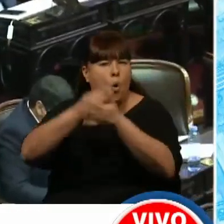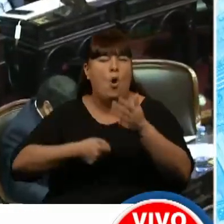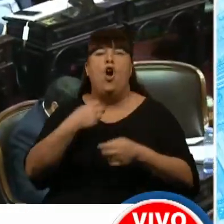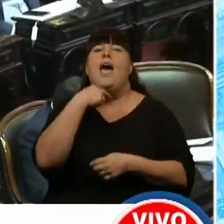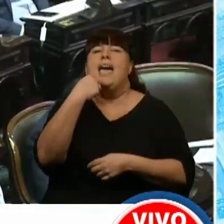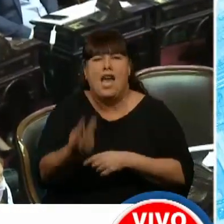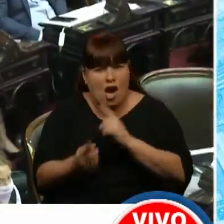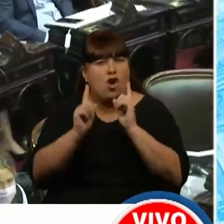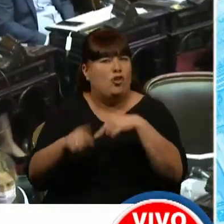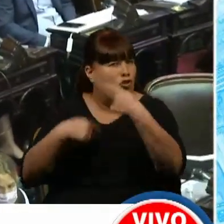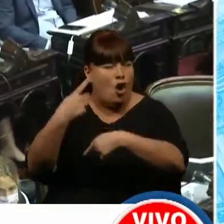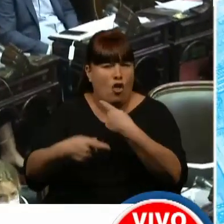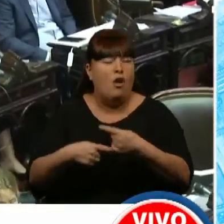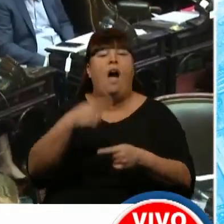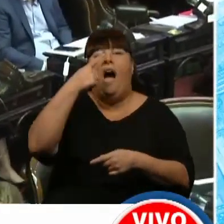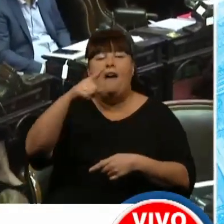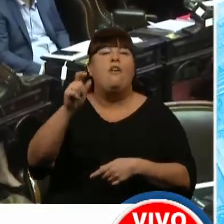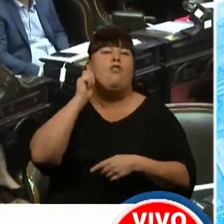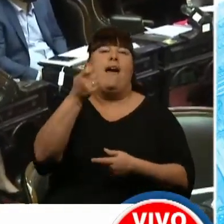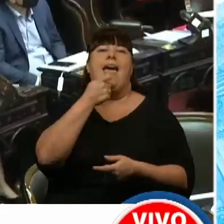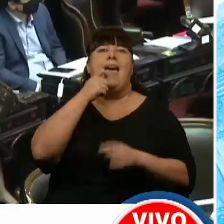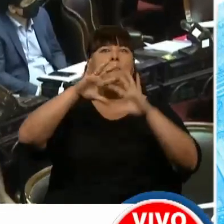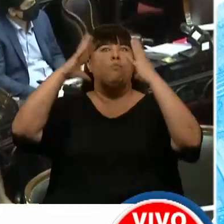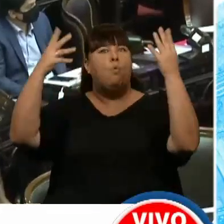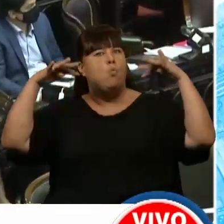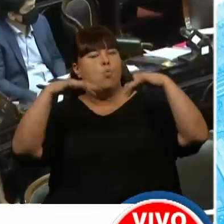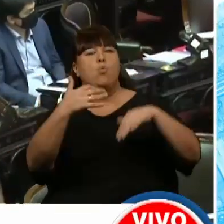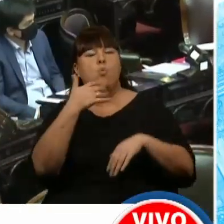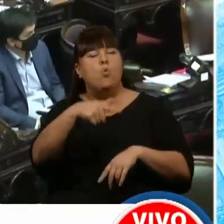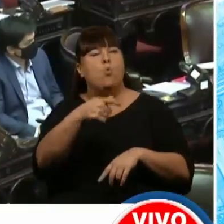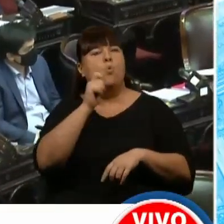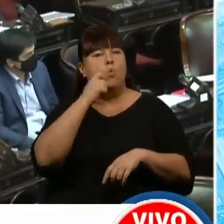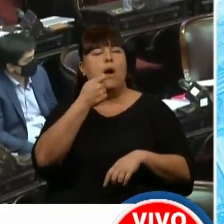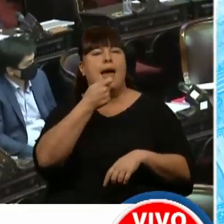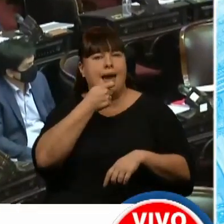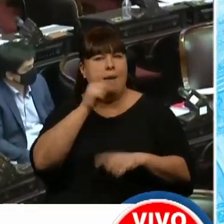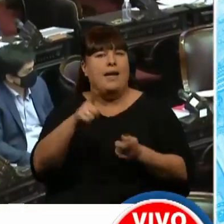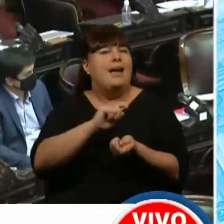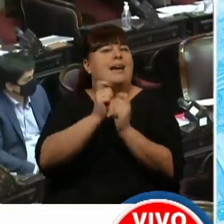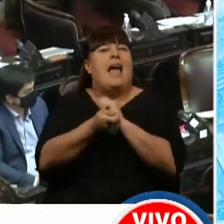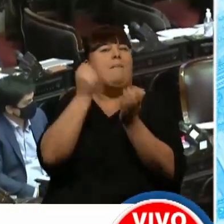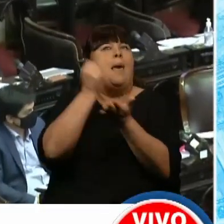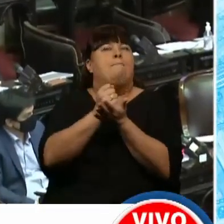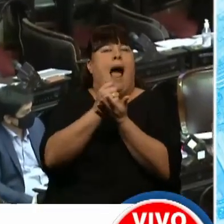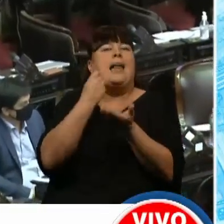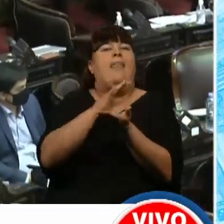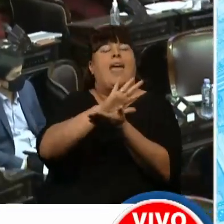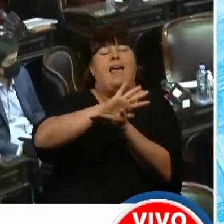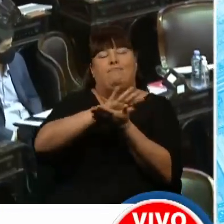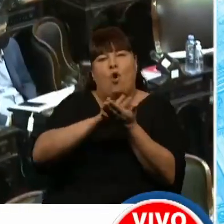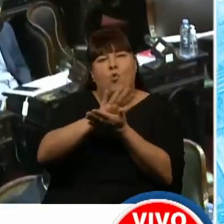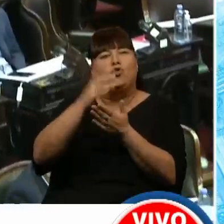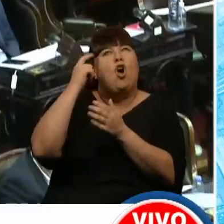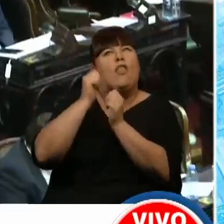los hijos, se convirtió en un ejemplo a nivel mundial como un cambio de paradigma en la reparación